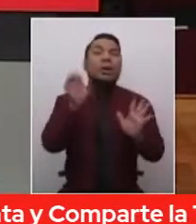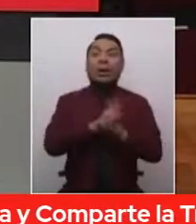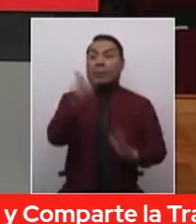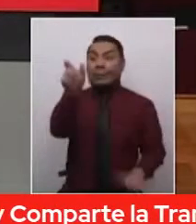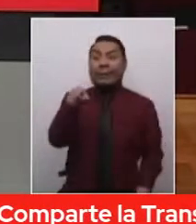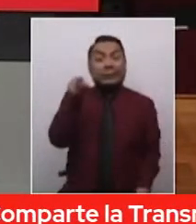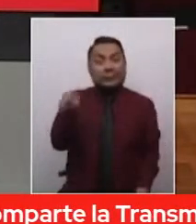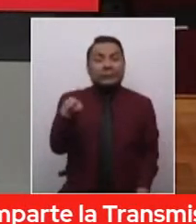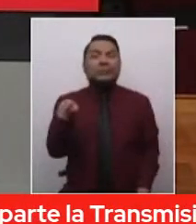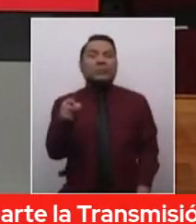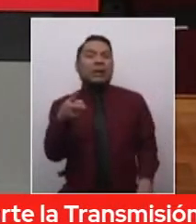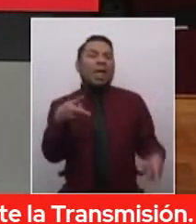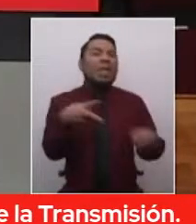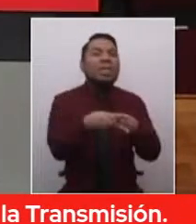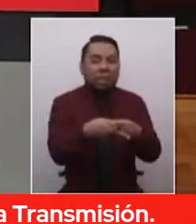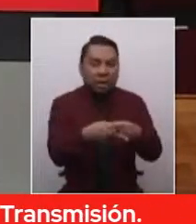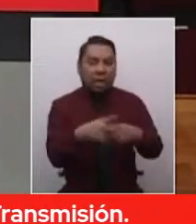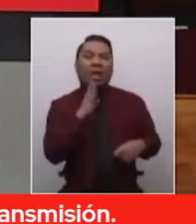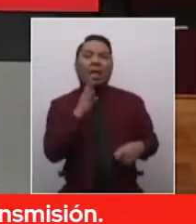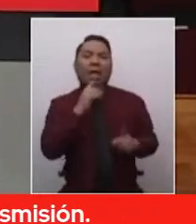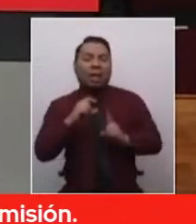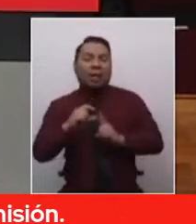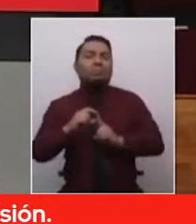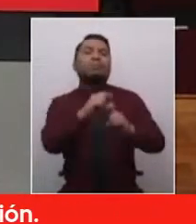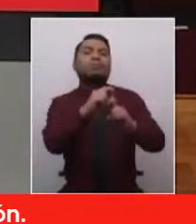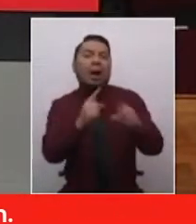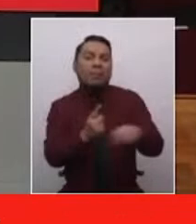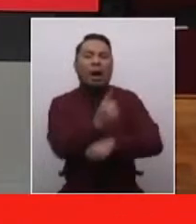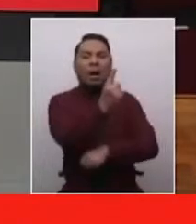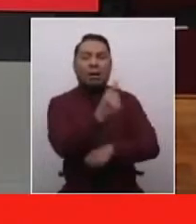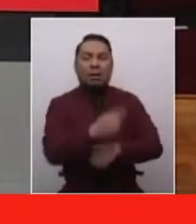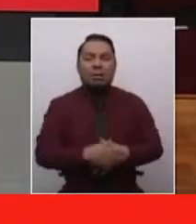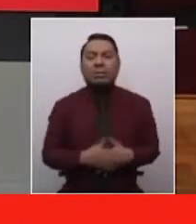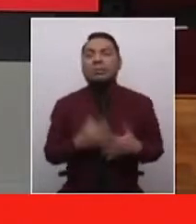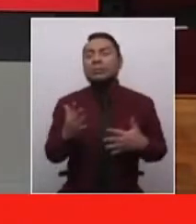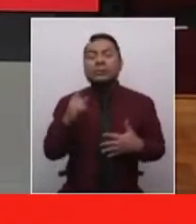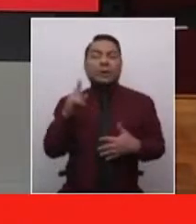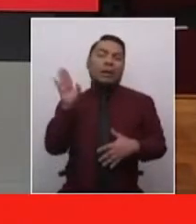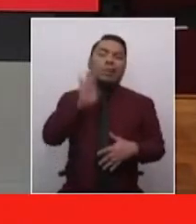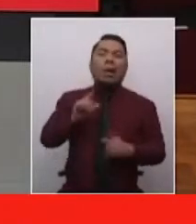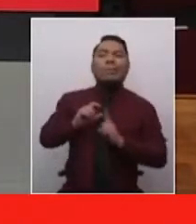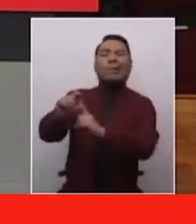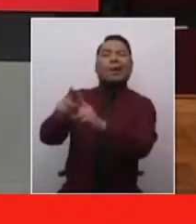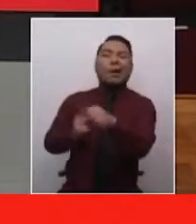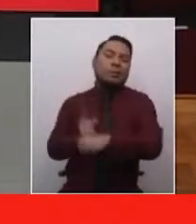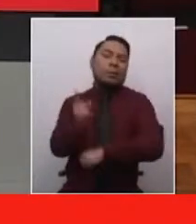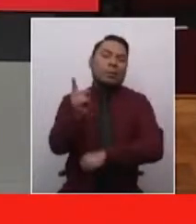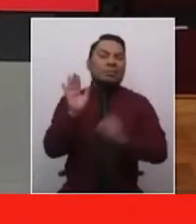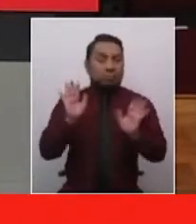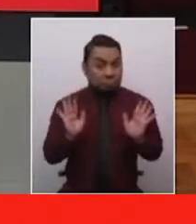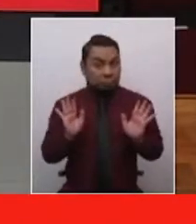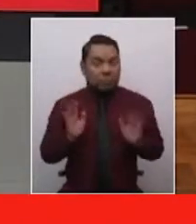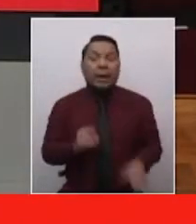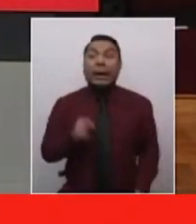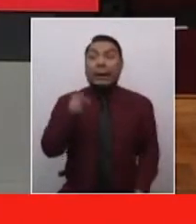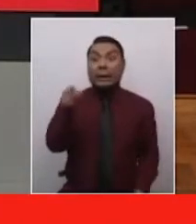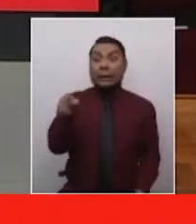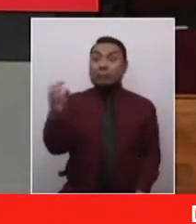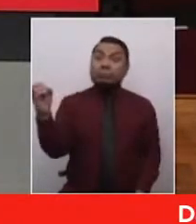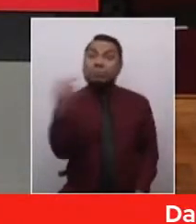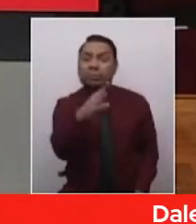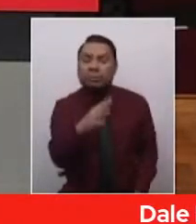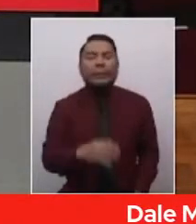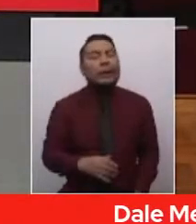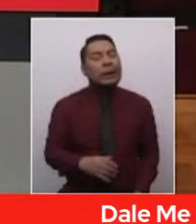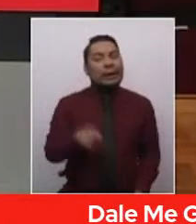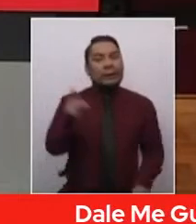participantes interrumpa, exprese agravios o insulte. Y cabe precisar que esa intervención